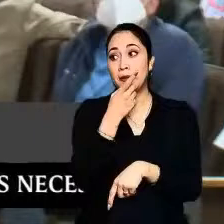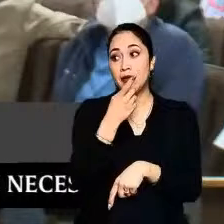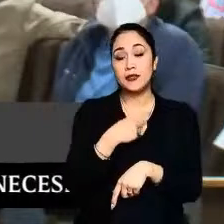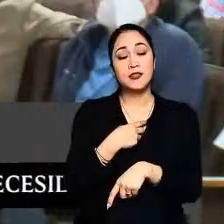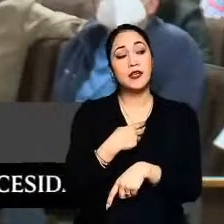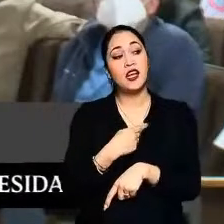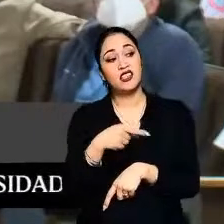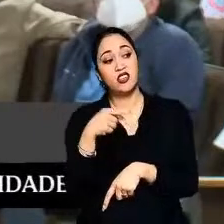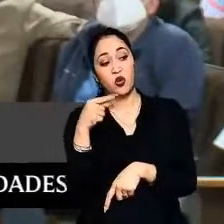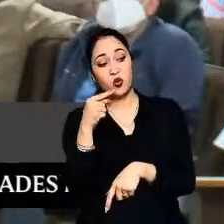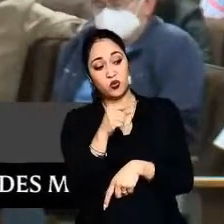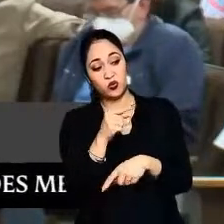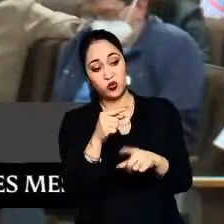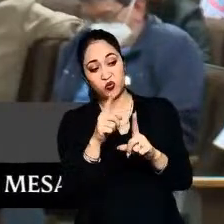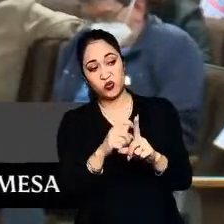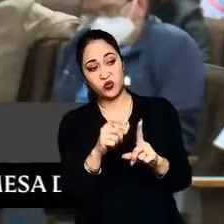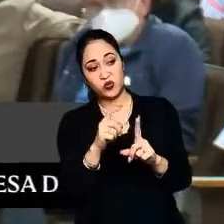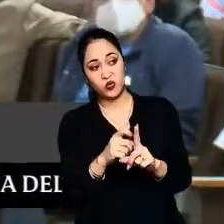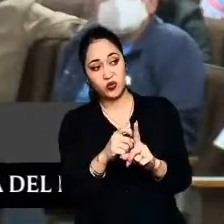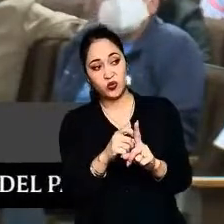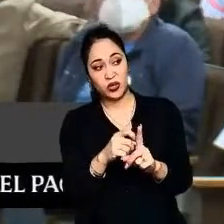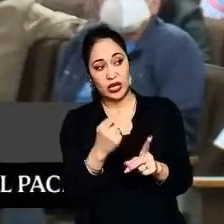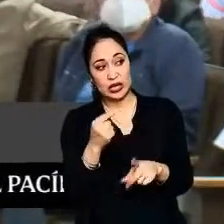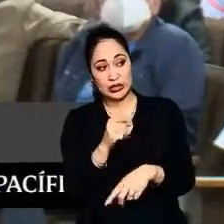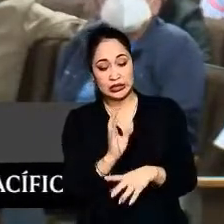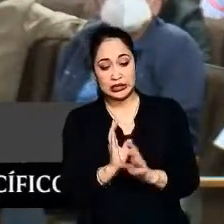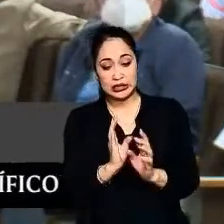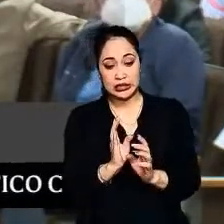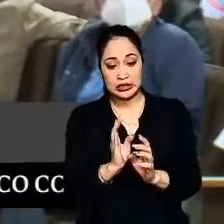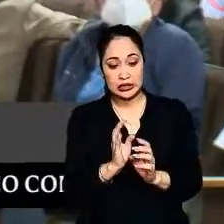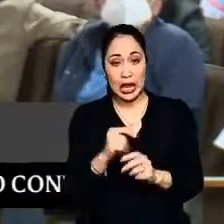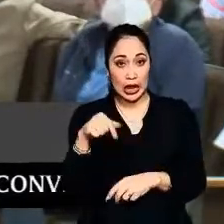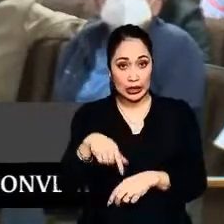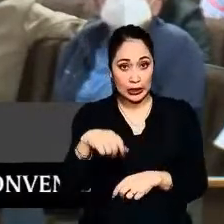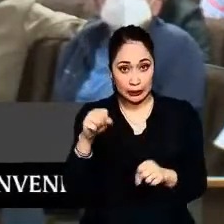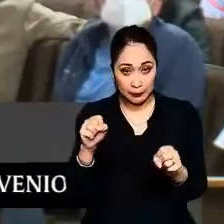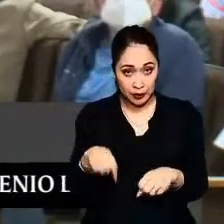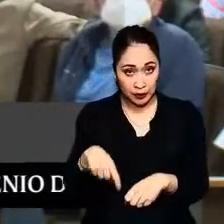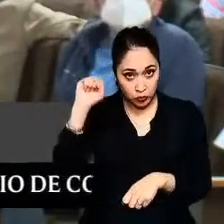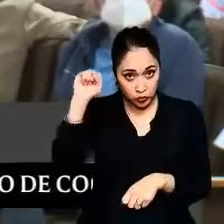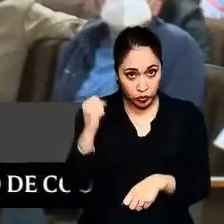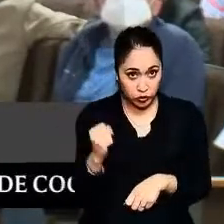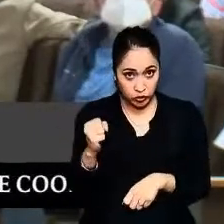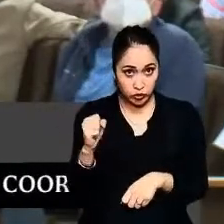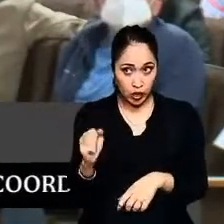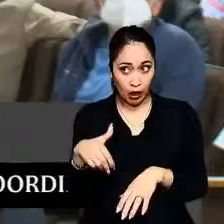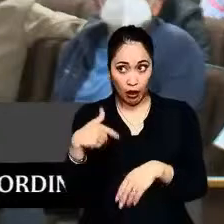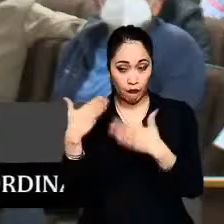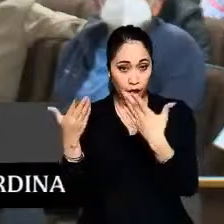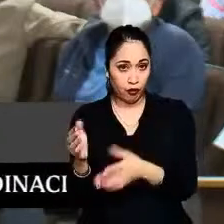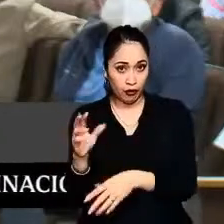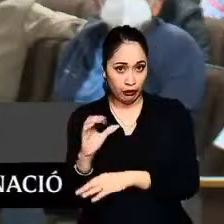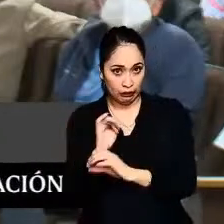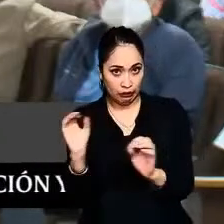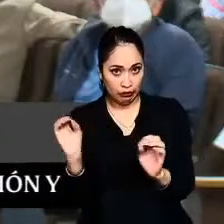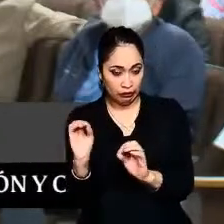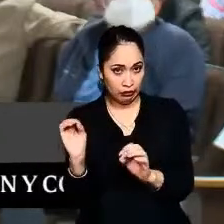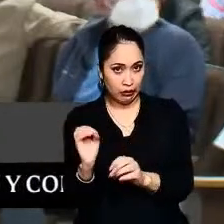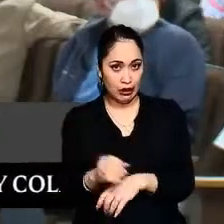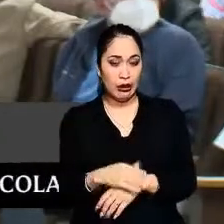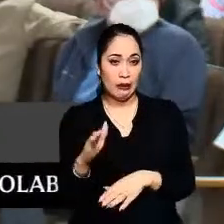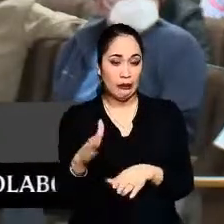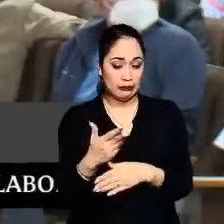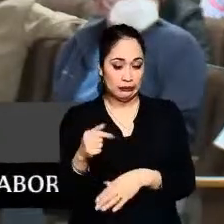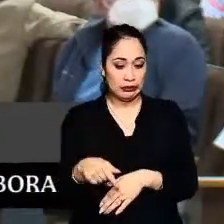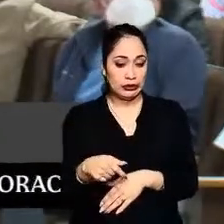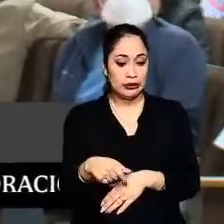suerte y los de casa, no solamente los de fuera, luego salen a desearme mala suerte